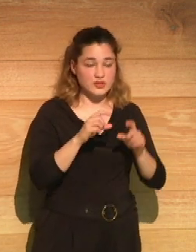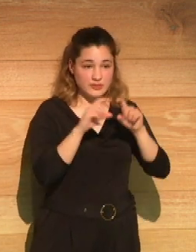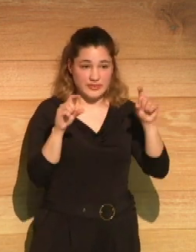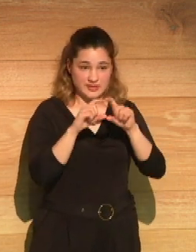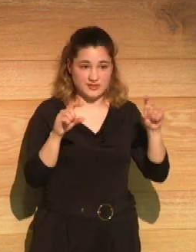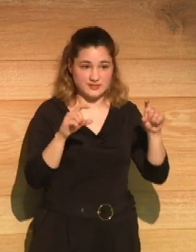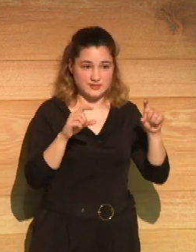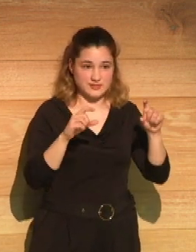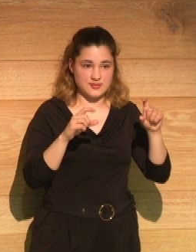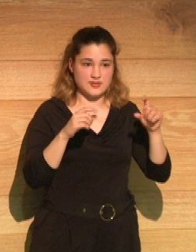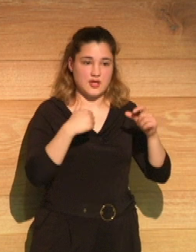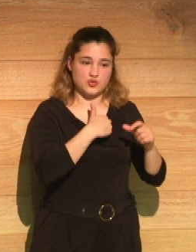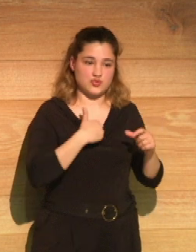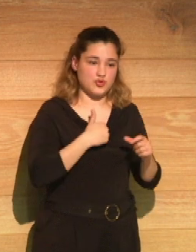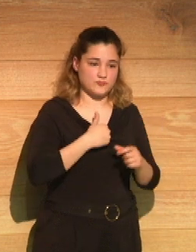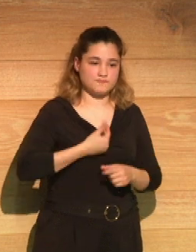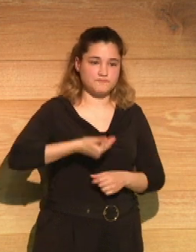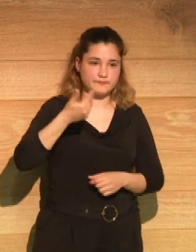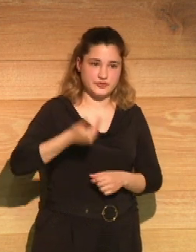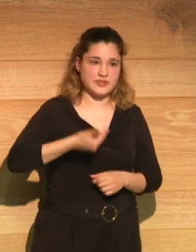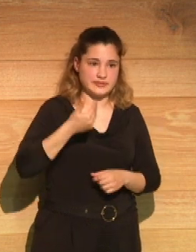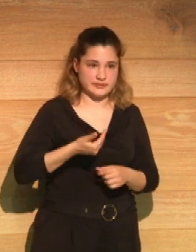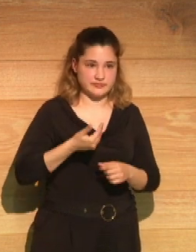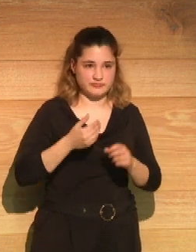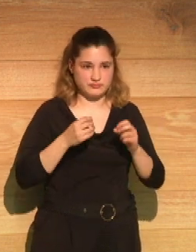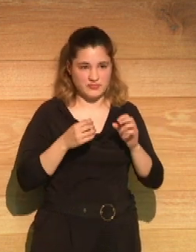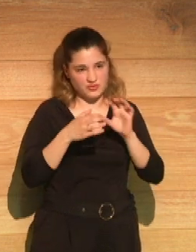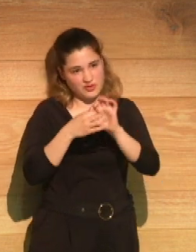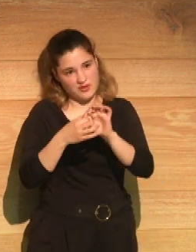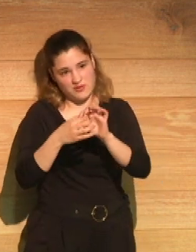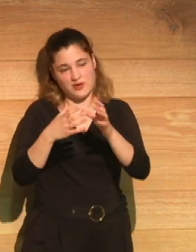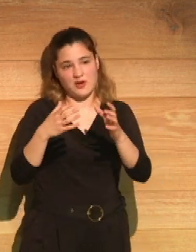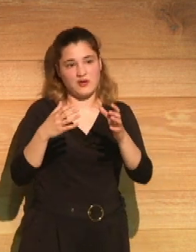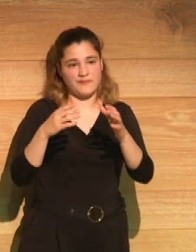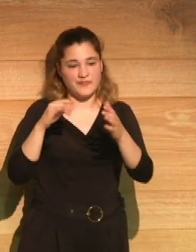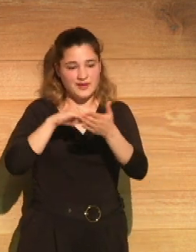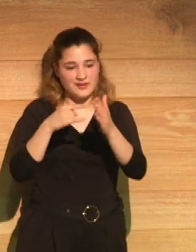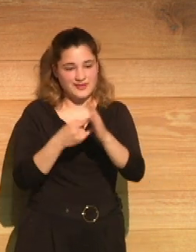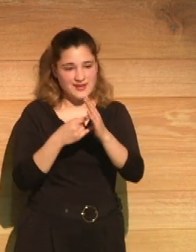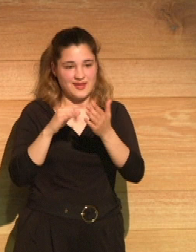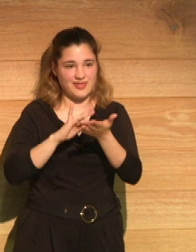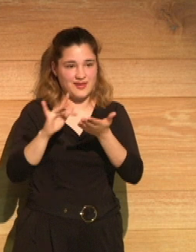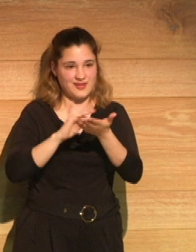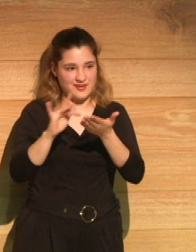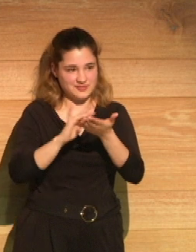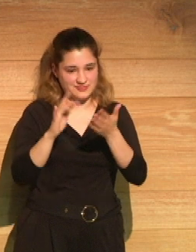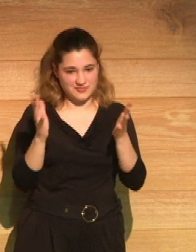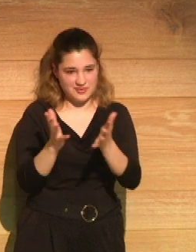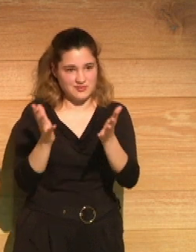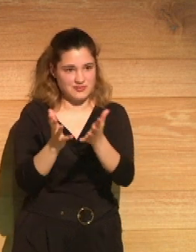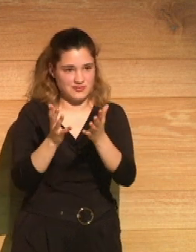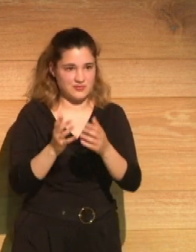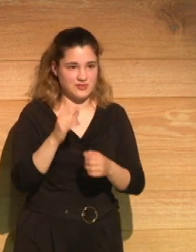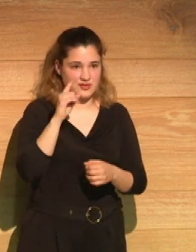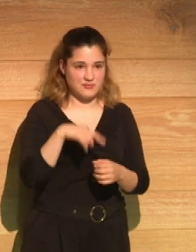en la continuación de las estrategias digitales, en la continuación, en la reinvención de todas